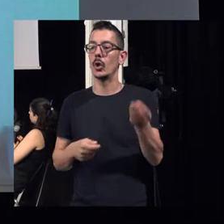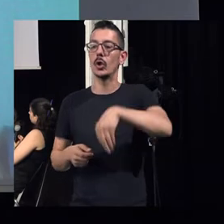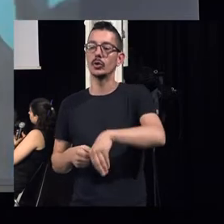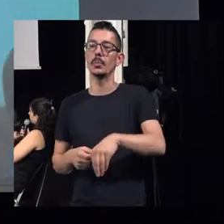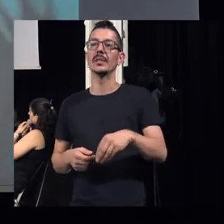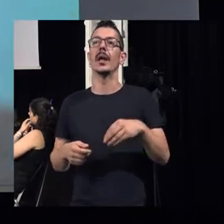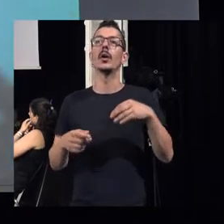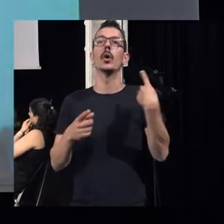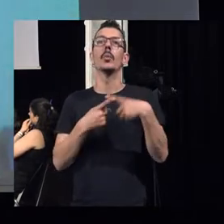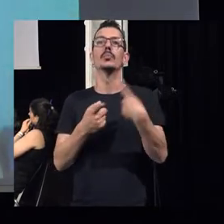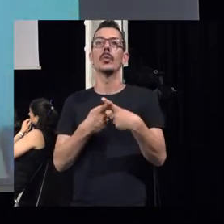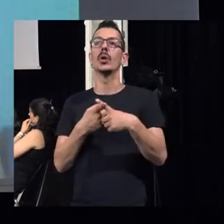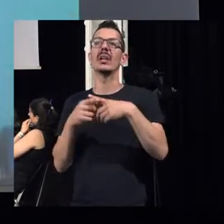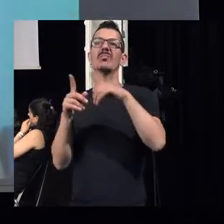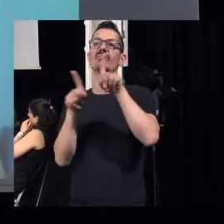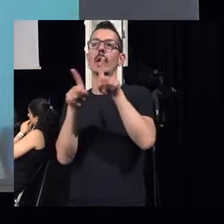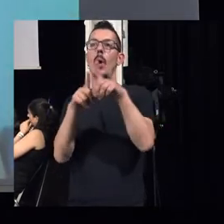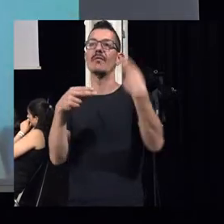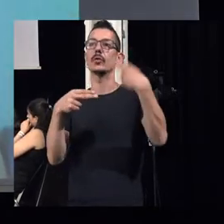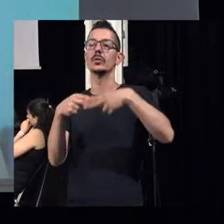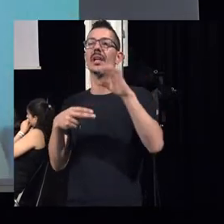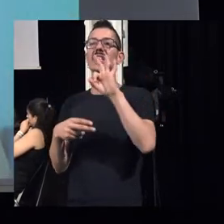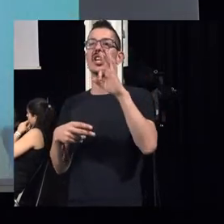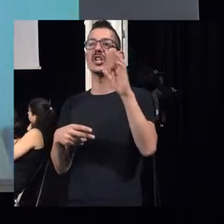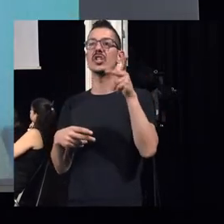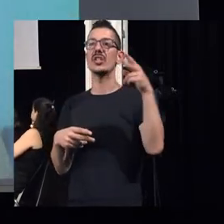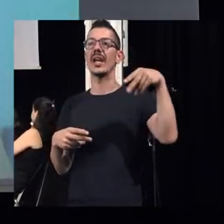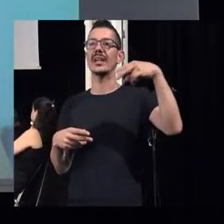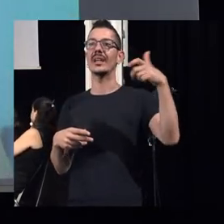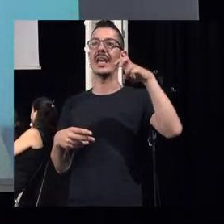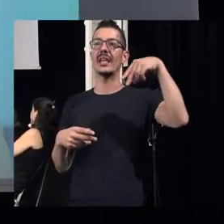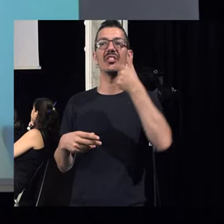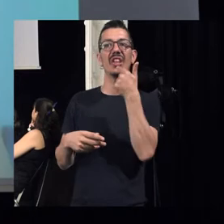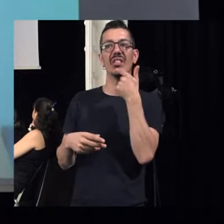había dado unas notificaciones para controlar